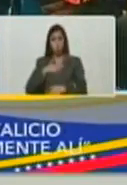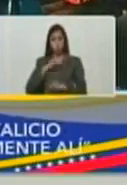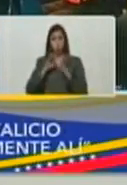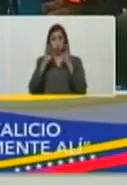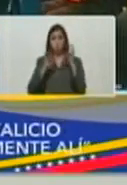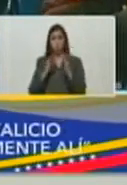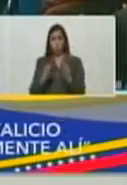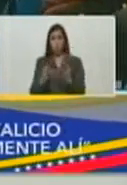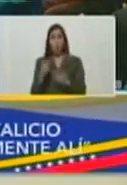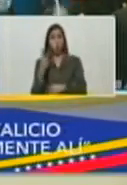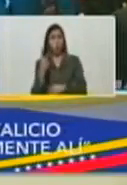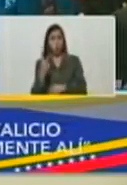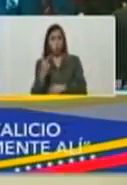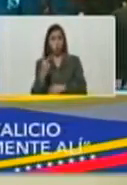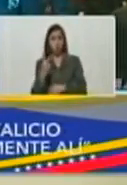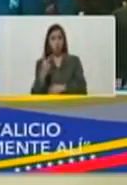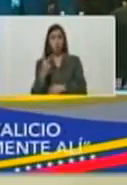dos regalitos.